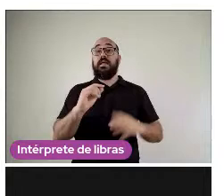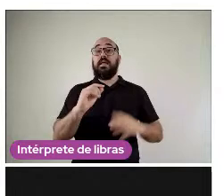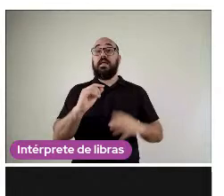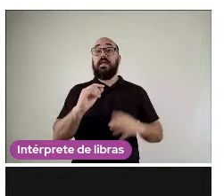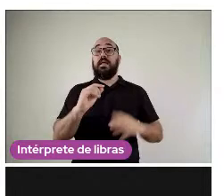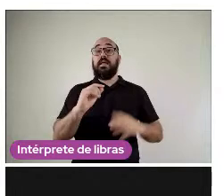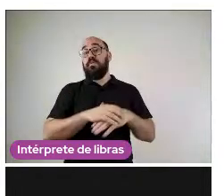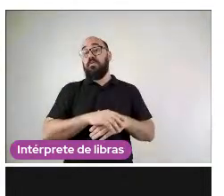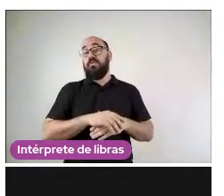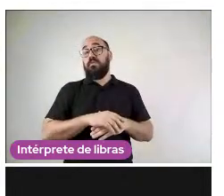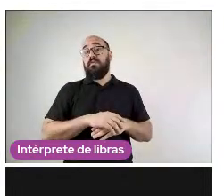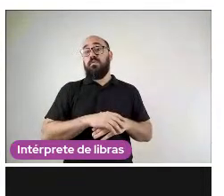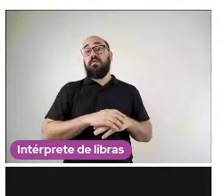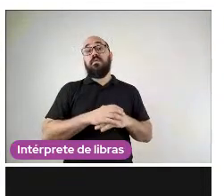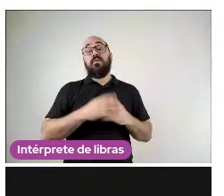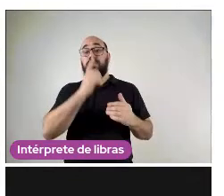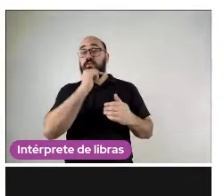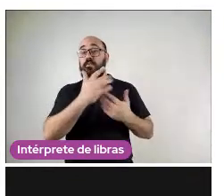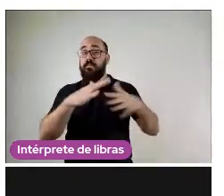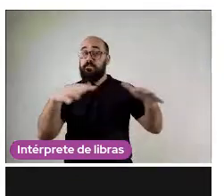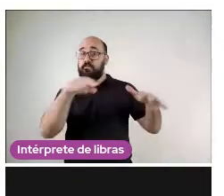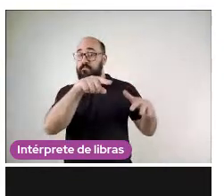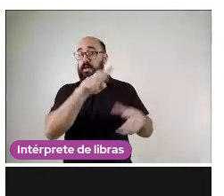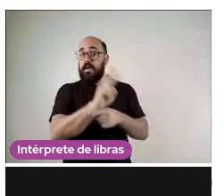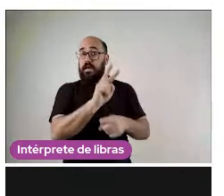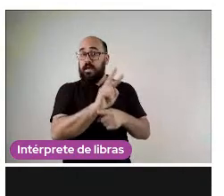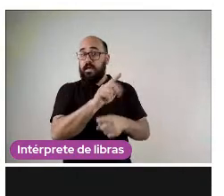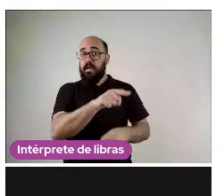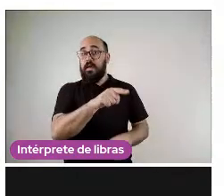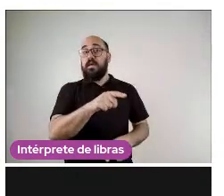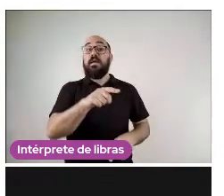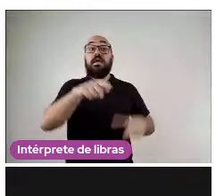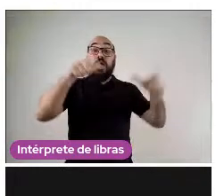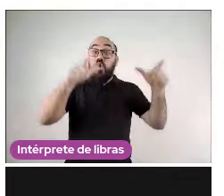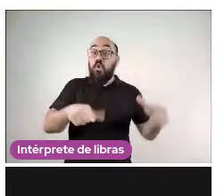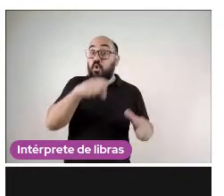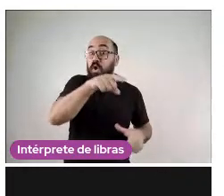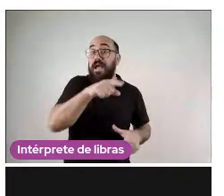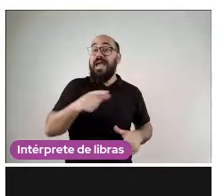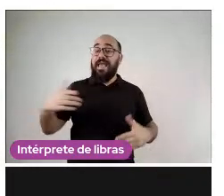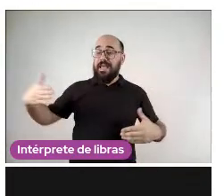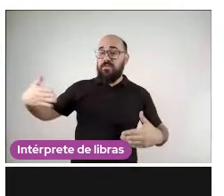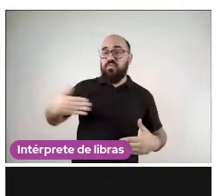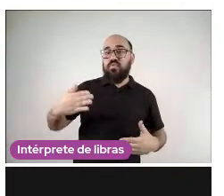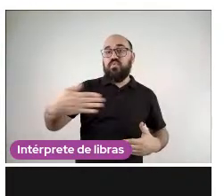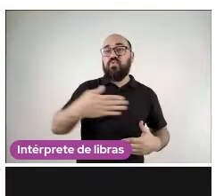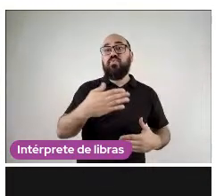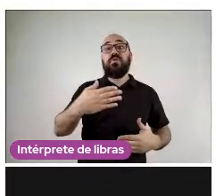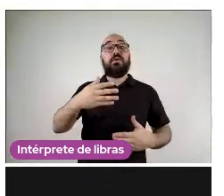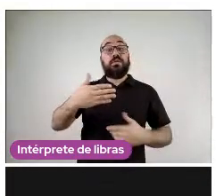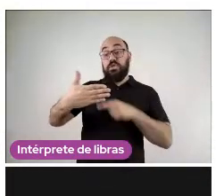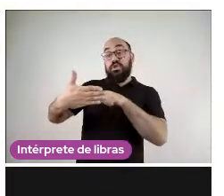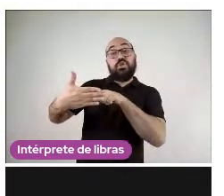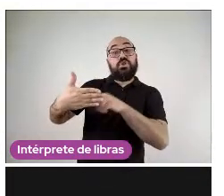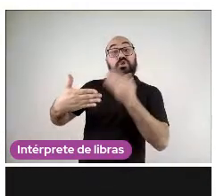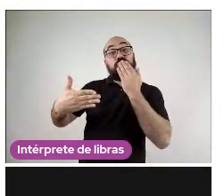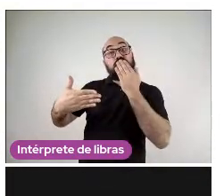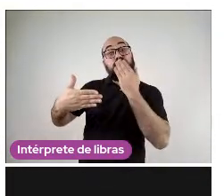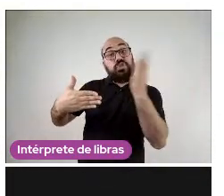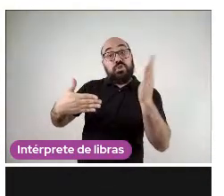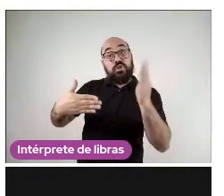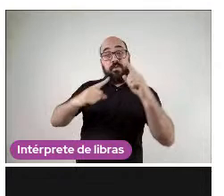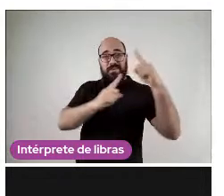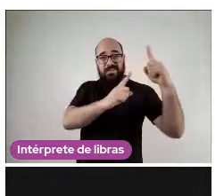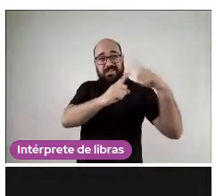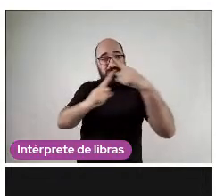peligro varias de ellas, como el tiburón martillo, algunas especies de tortugas. Bueno, en general son muchas especies.